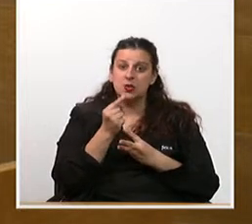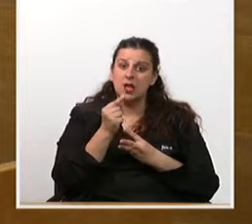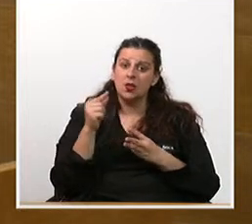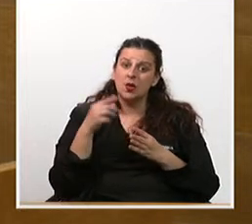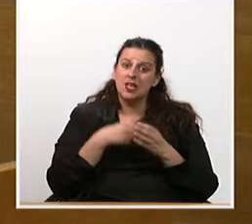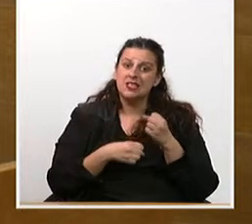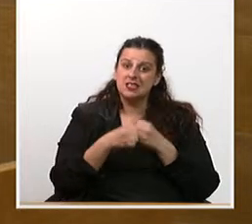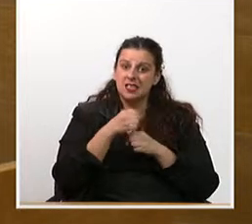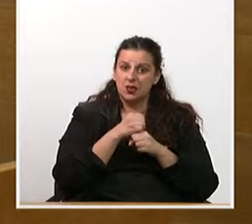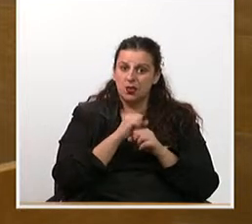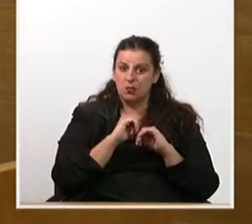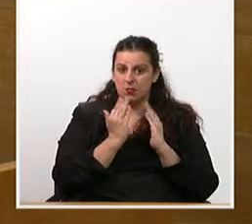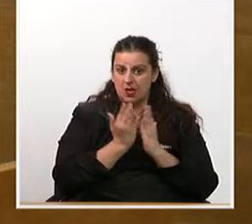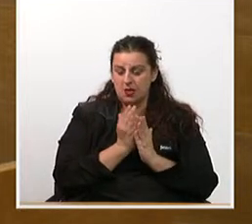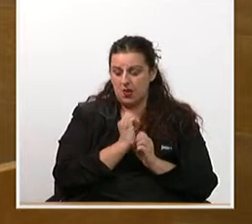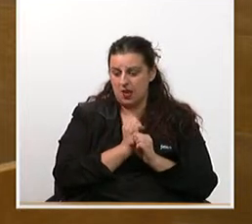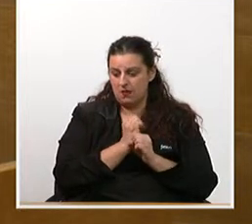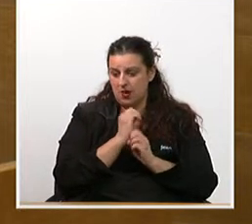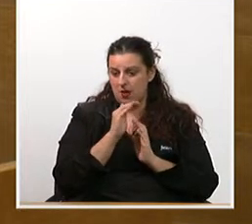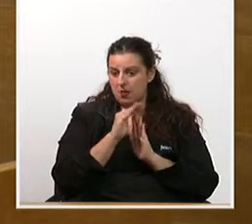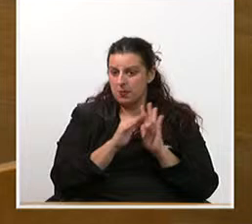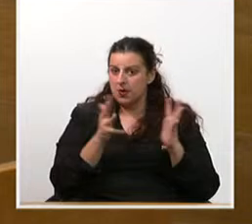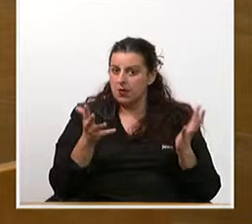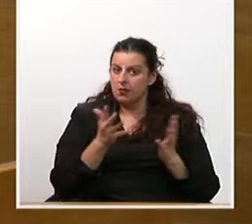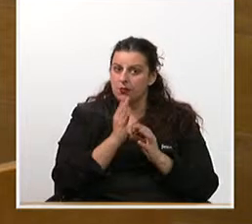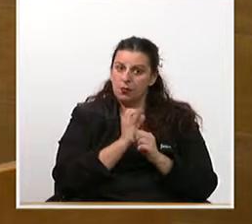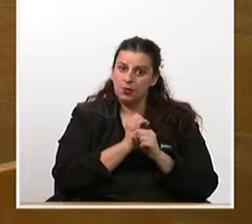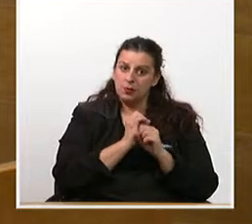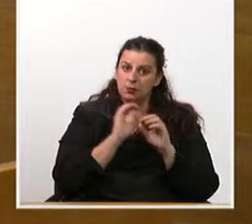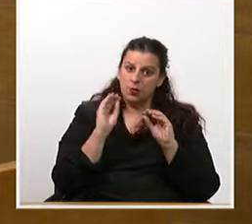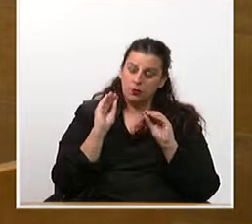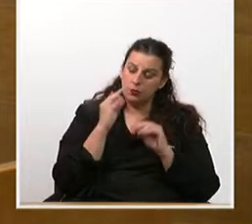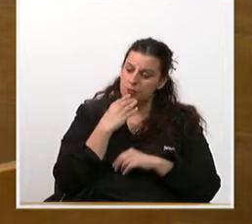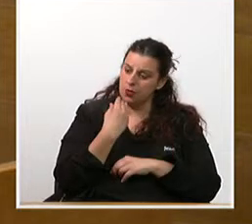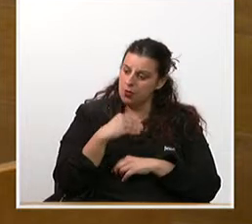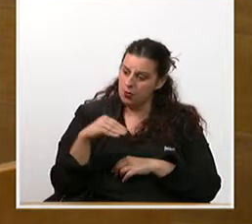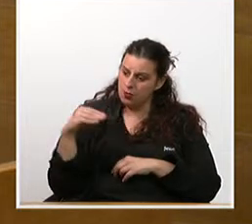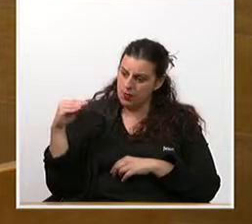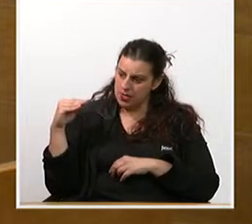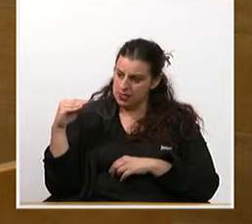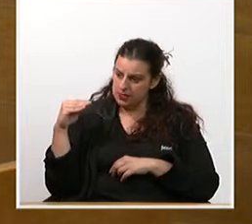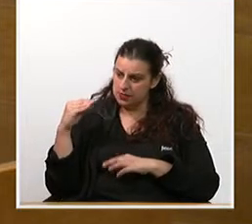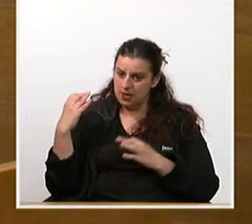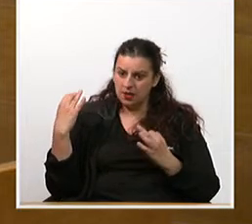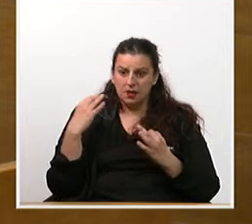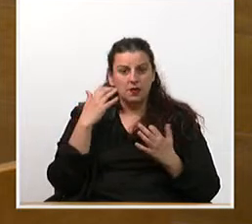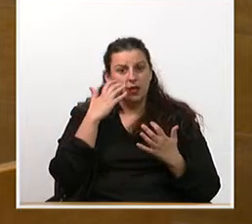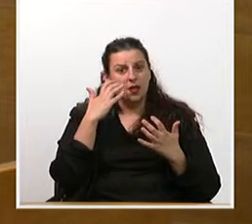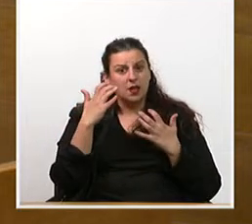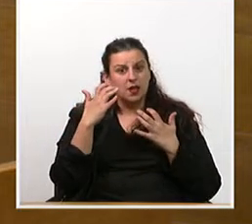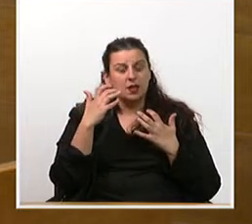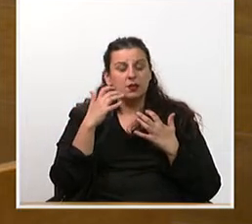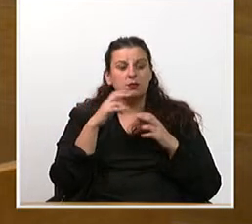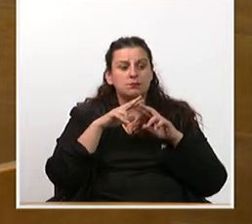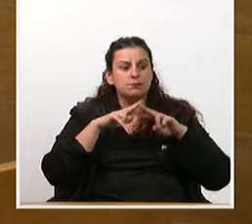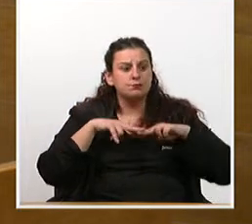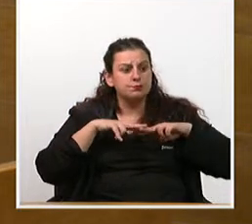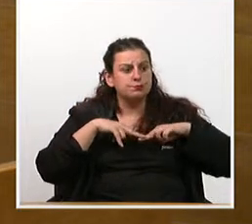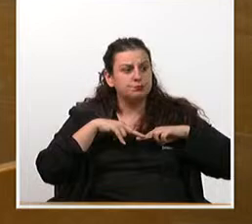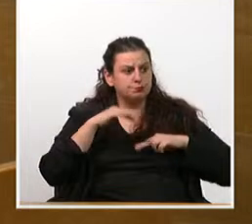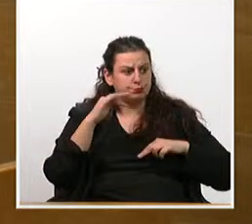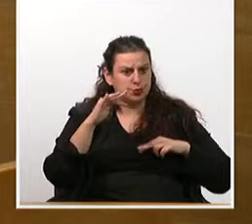en el mercado laboral de los programas de fomento de empleo y formación de jóvenes debemos destacar que su análisis resulta